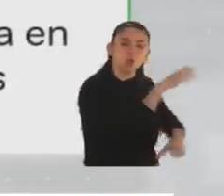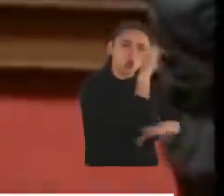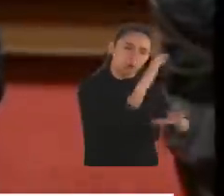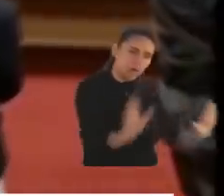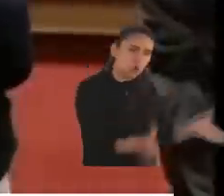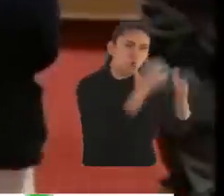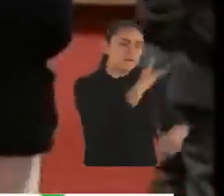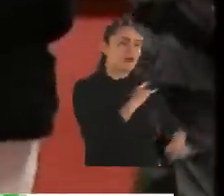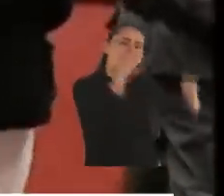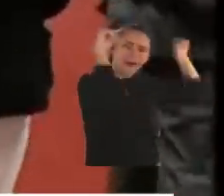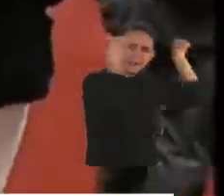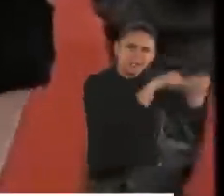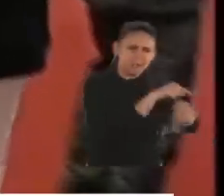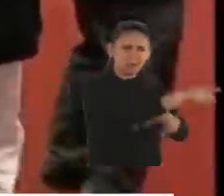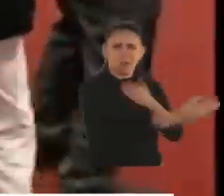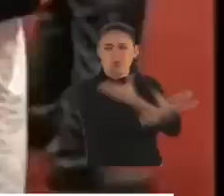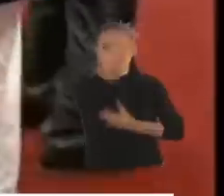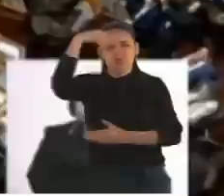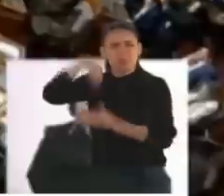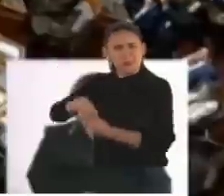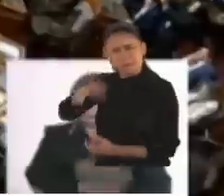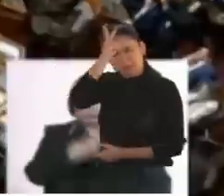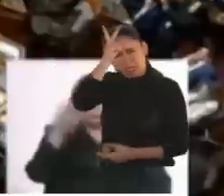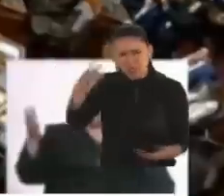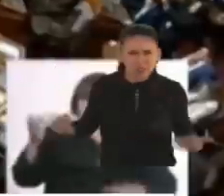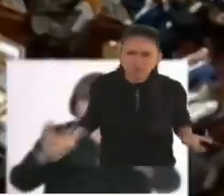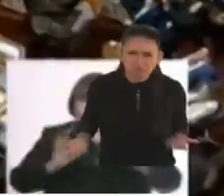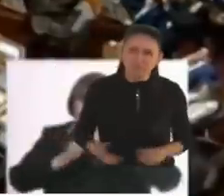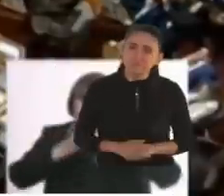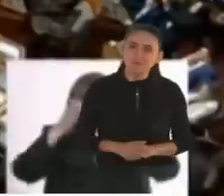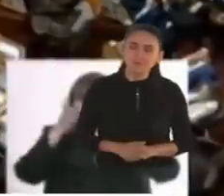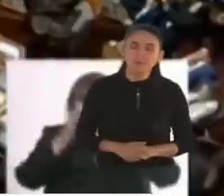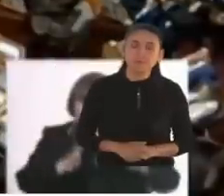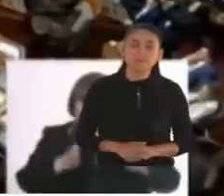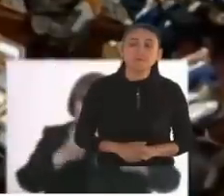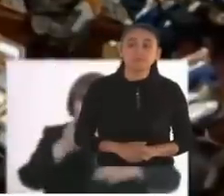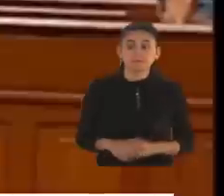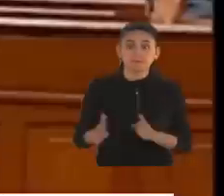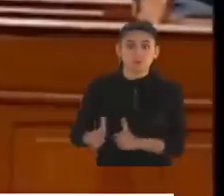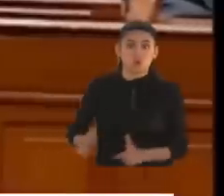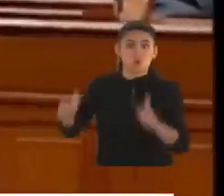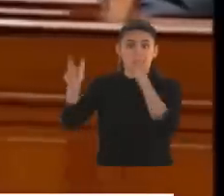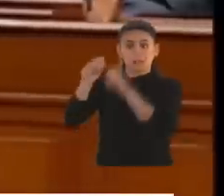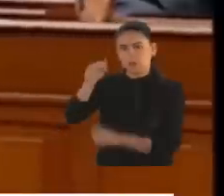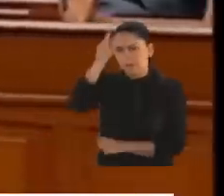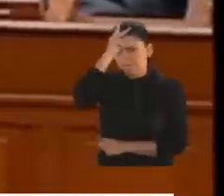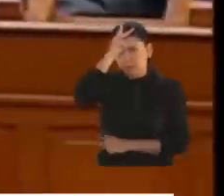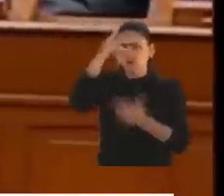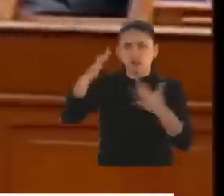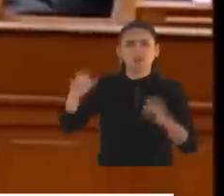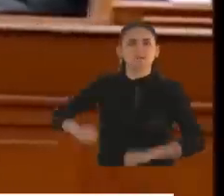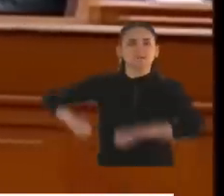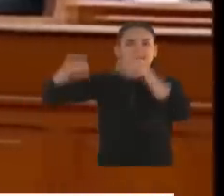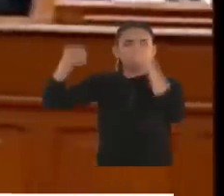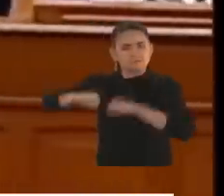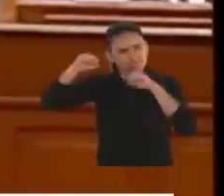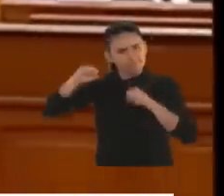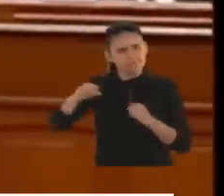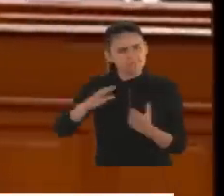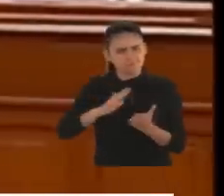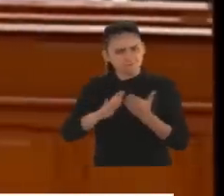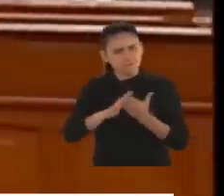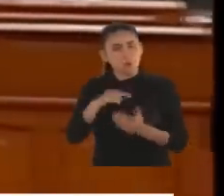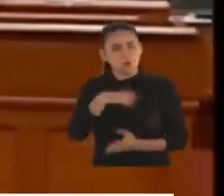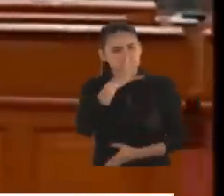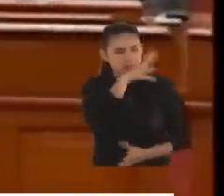universidades. Pero este no es un hecho sin precedentes. En días pasados, el Congreso de Perú aprobó una moción de rechazo a los constantes actos de intromisión